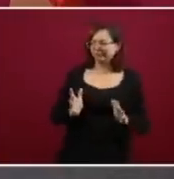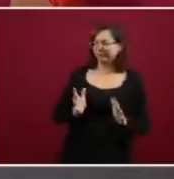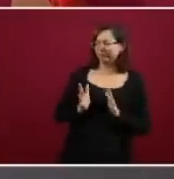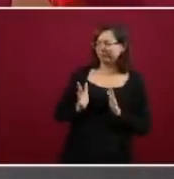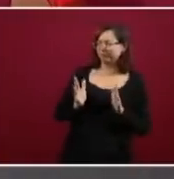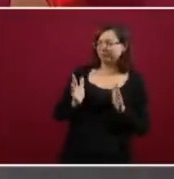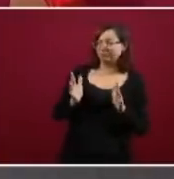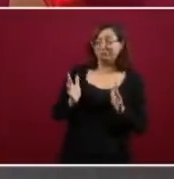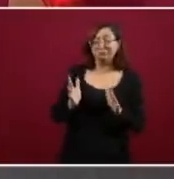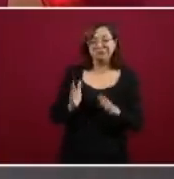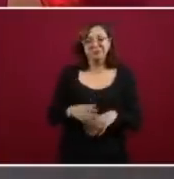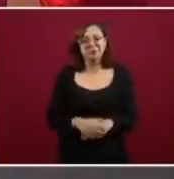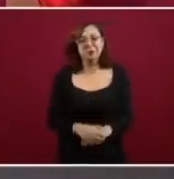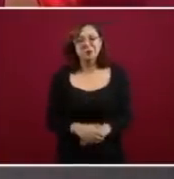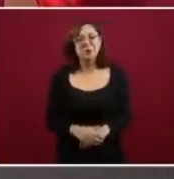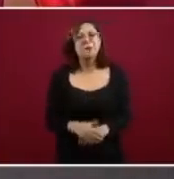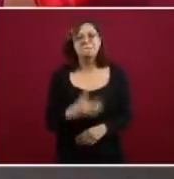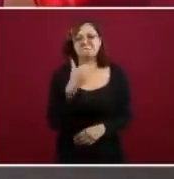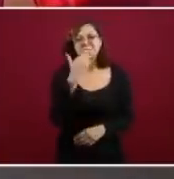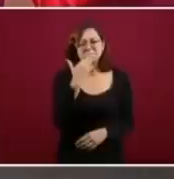pero no por eso